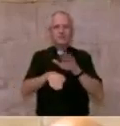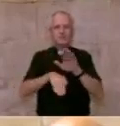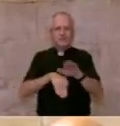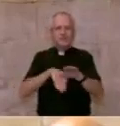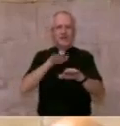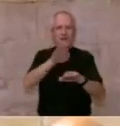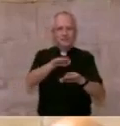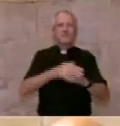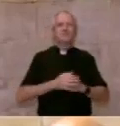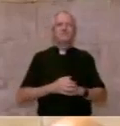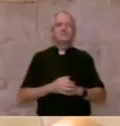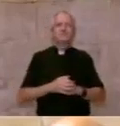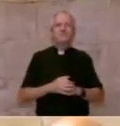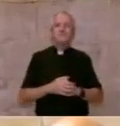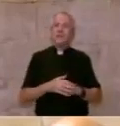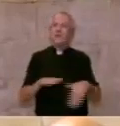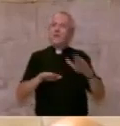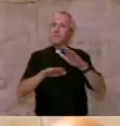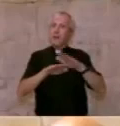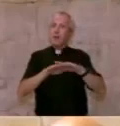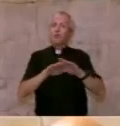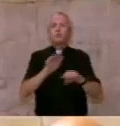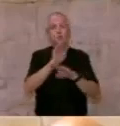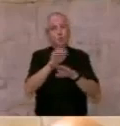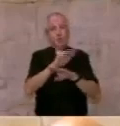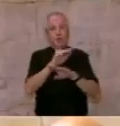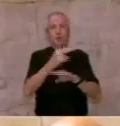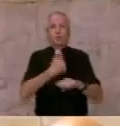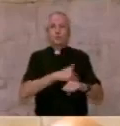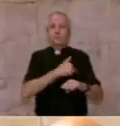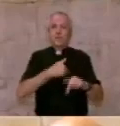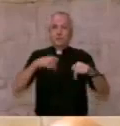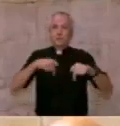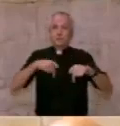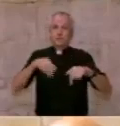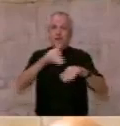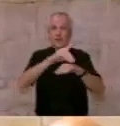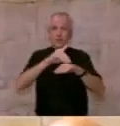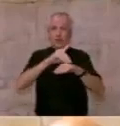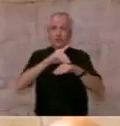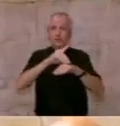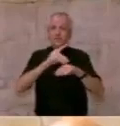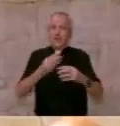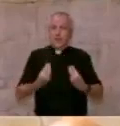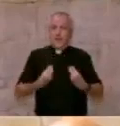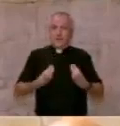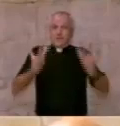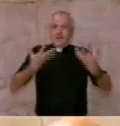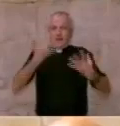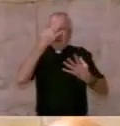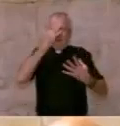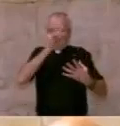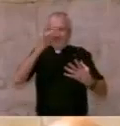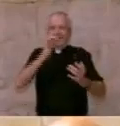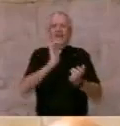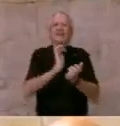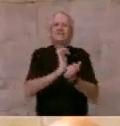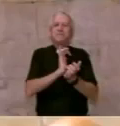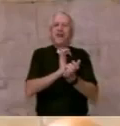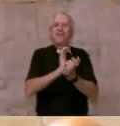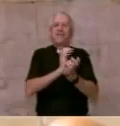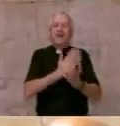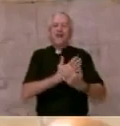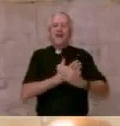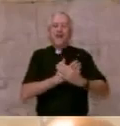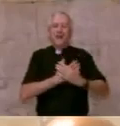paso. Que bajo su cuidado los cristianos de esta diócesis aviven la fe, la esperanza,